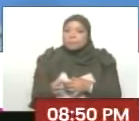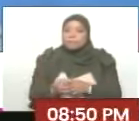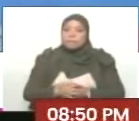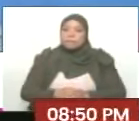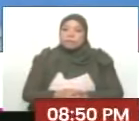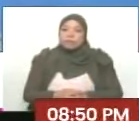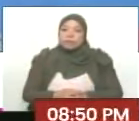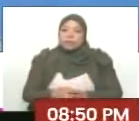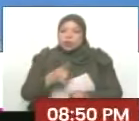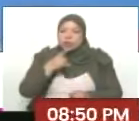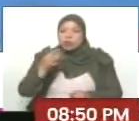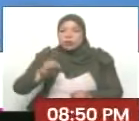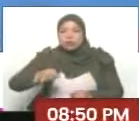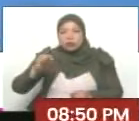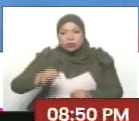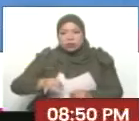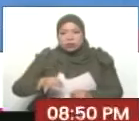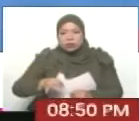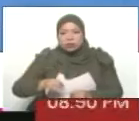¿Es la verdad?